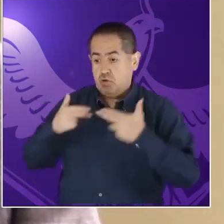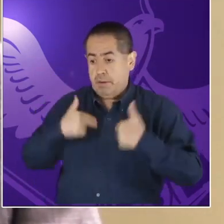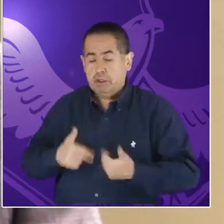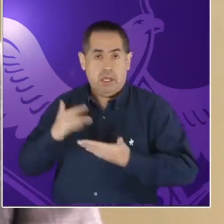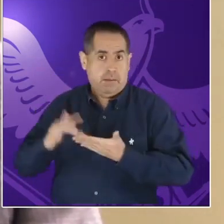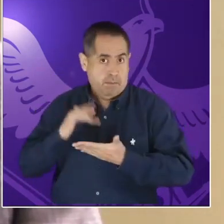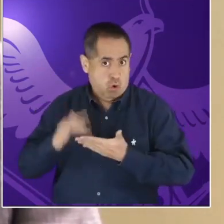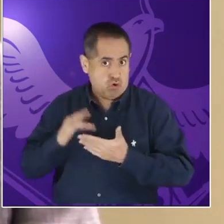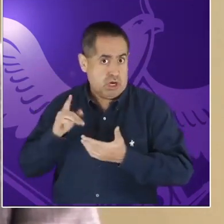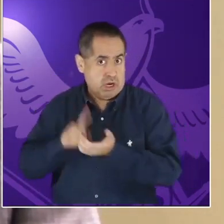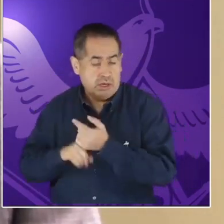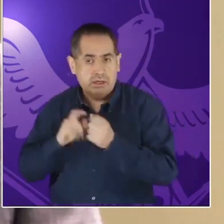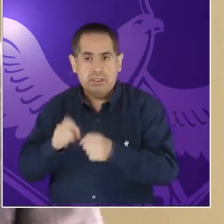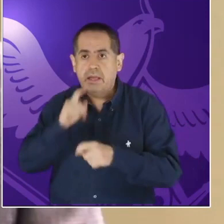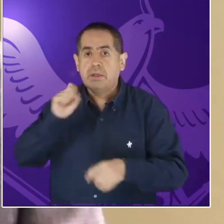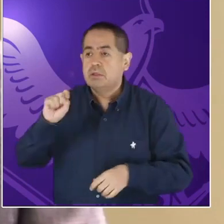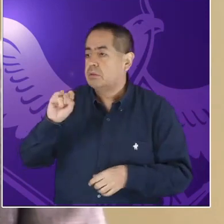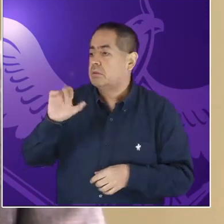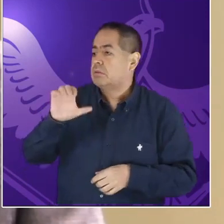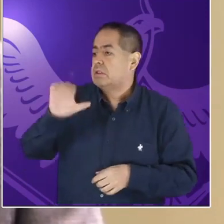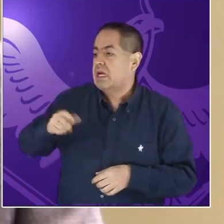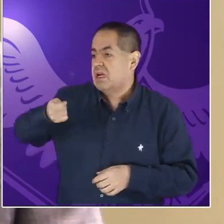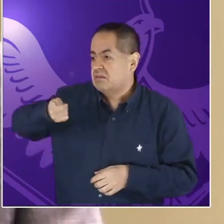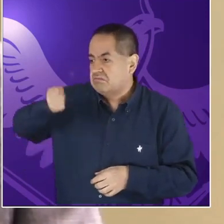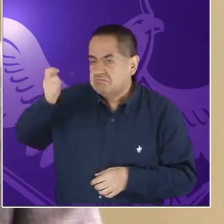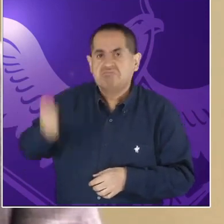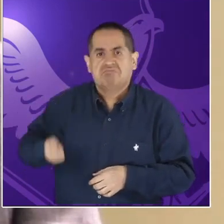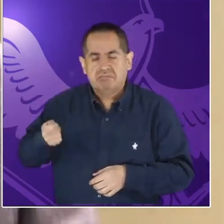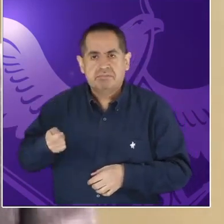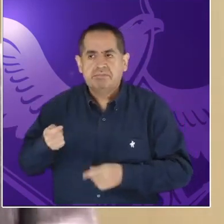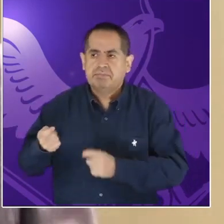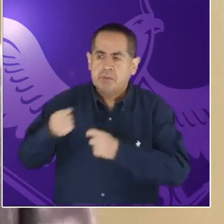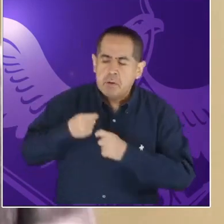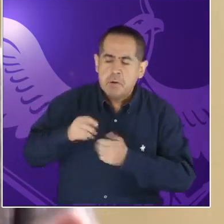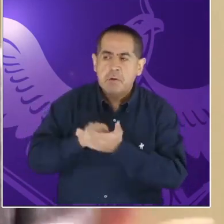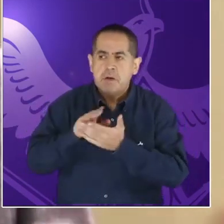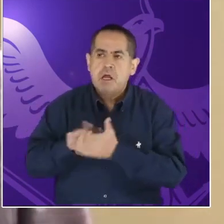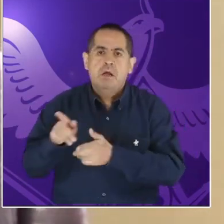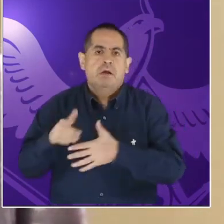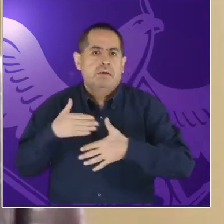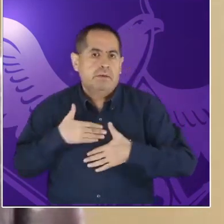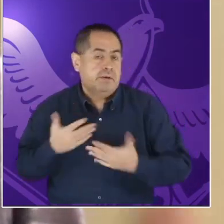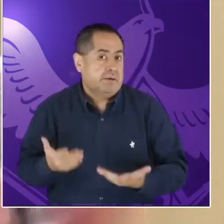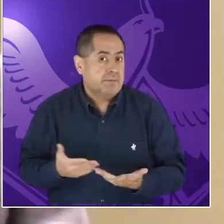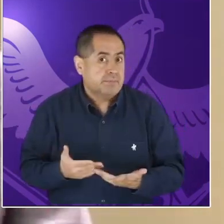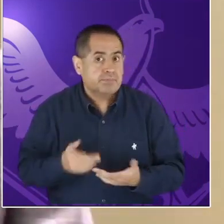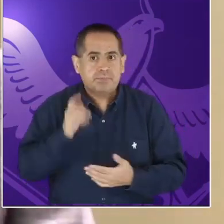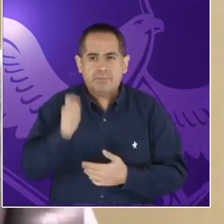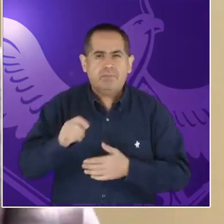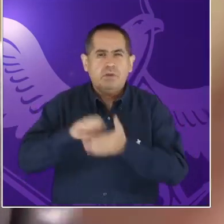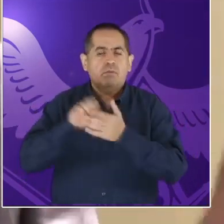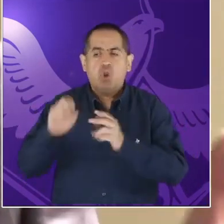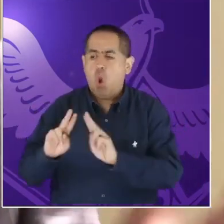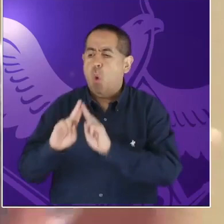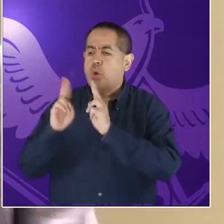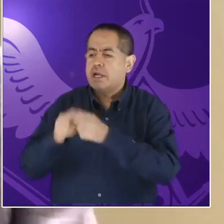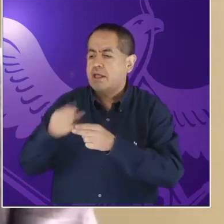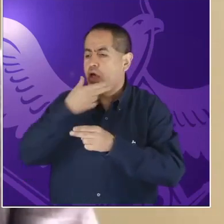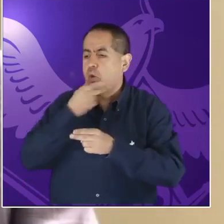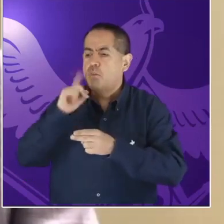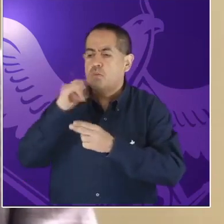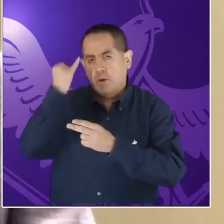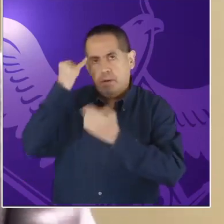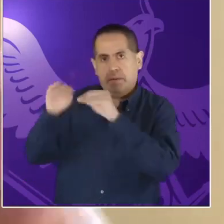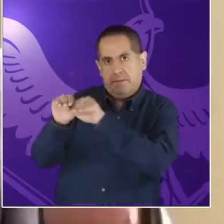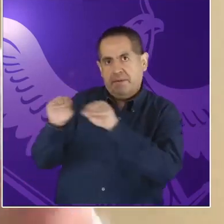derechos humanos y desde las resoluciones que la Corte finalmente nos ha dado, ¿no? El que haya una unidad de